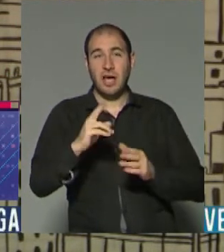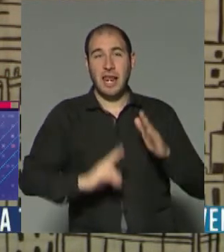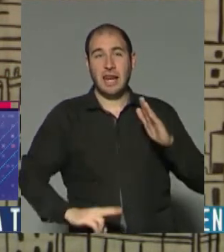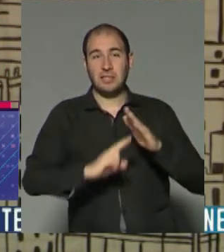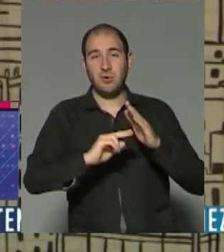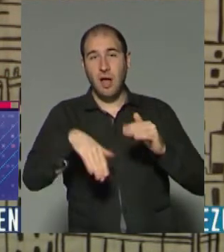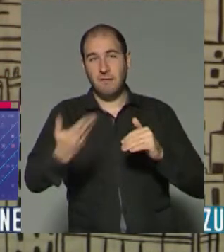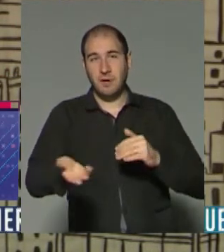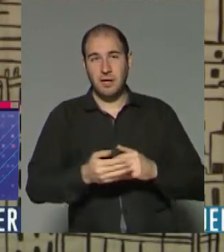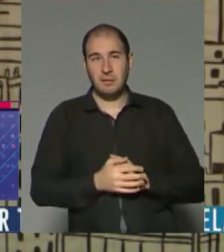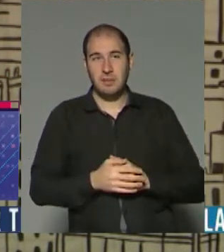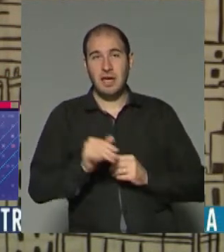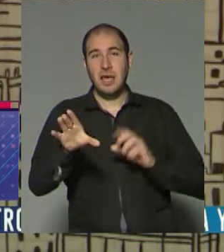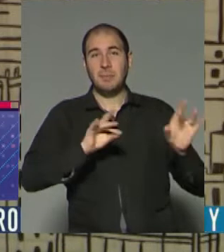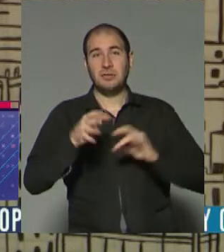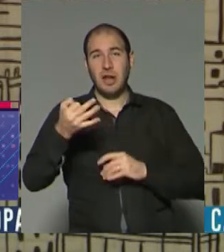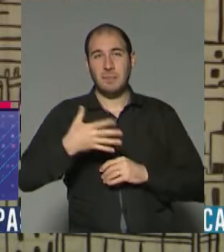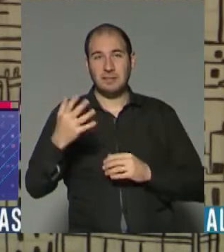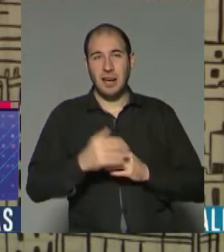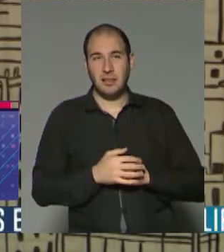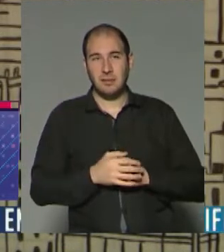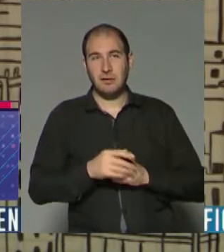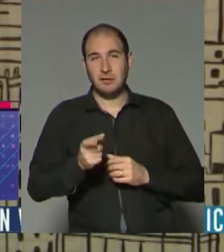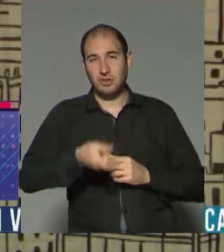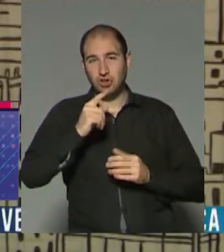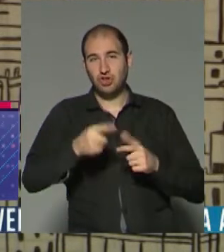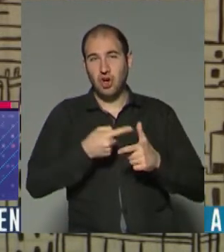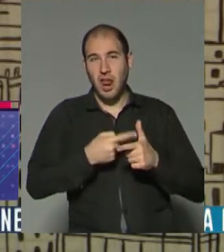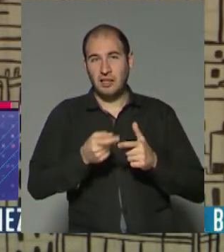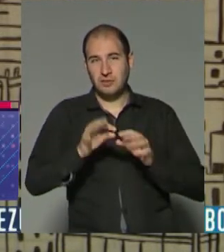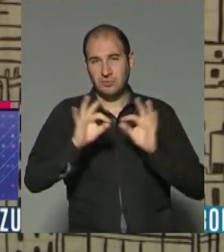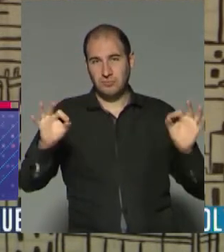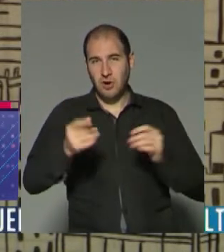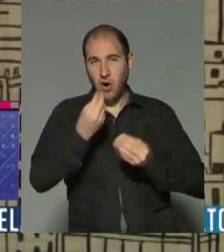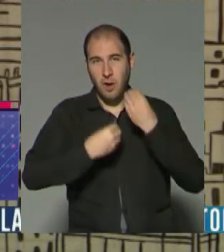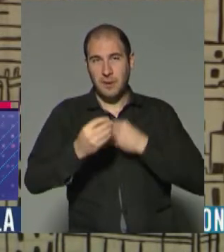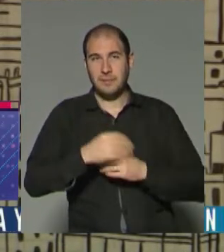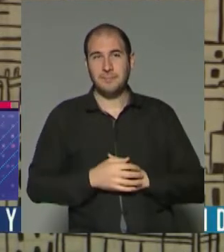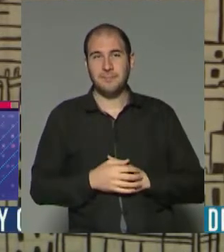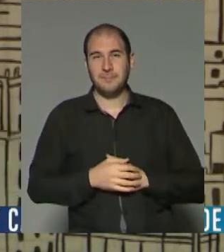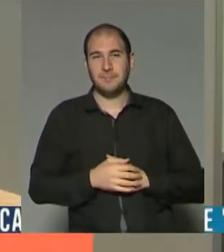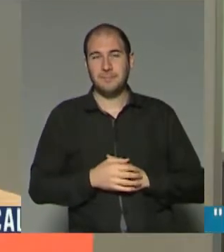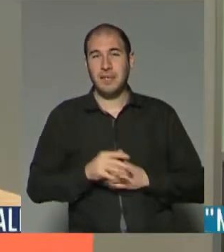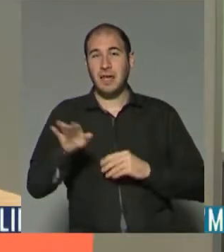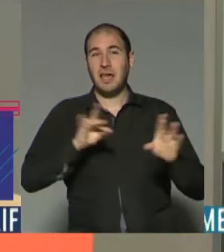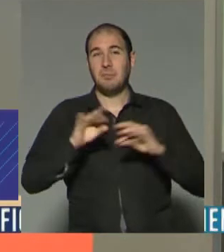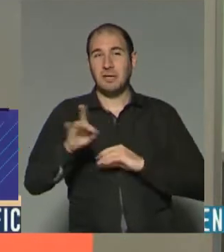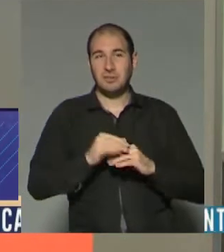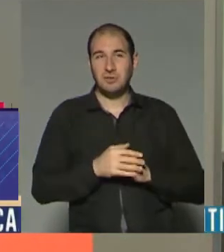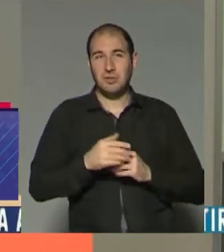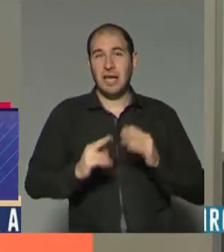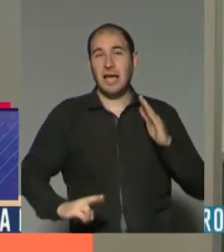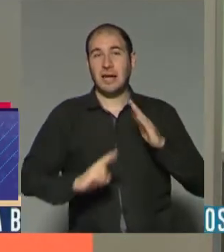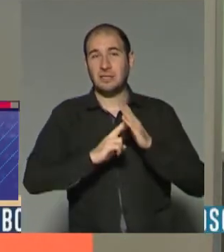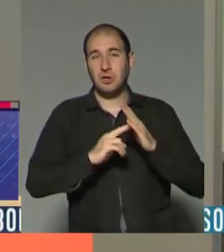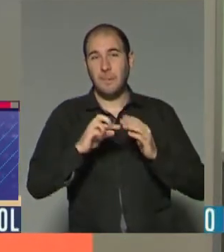rectorado, afuera del rectorado, con una invitación especial a tomar una chocolatada y a comer un churro para homenajear este día. Bueno, la invitación la ha hecho el